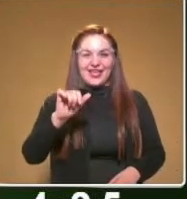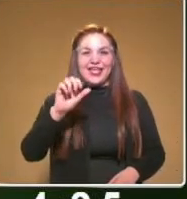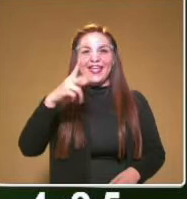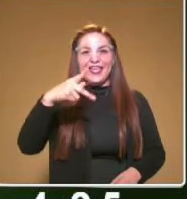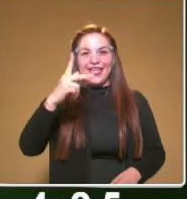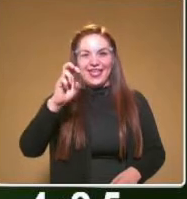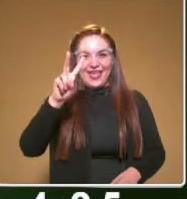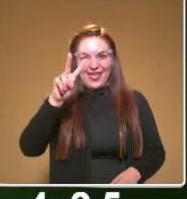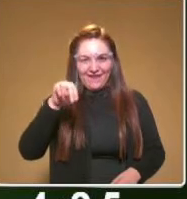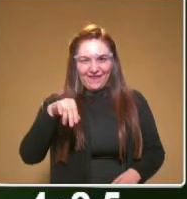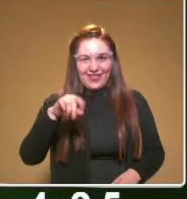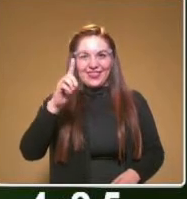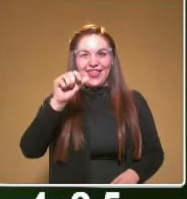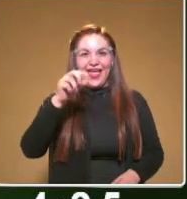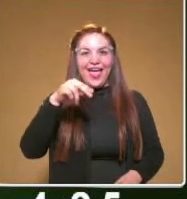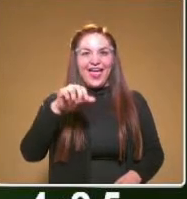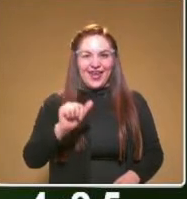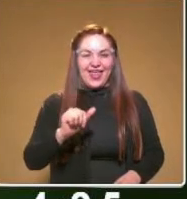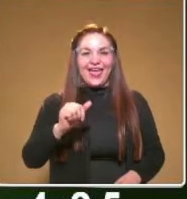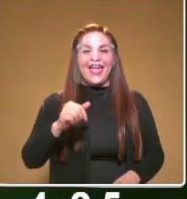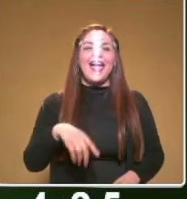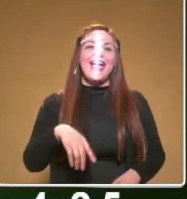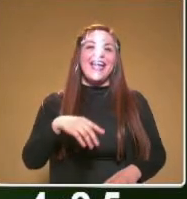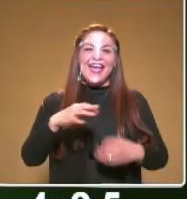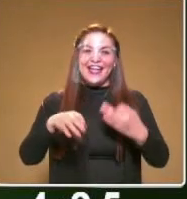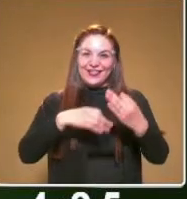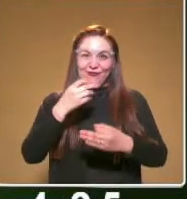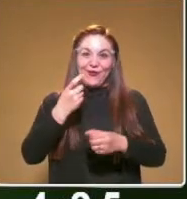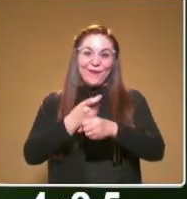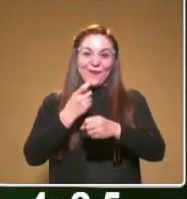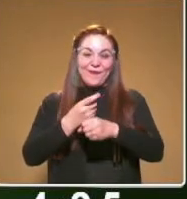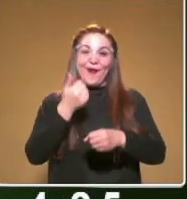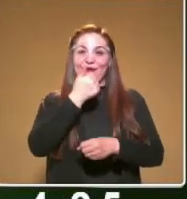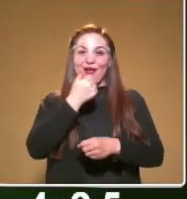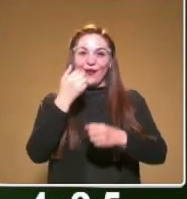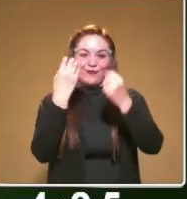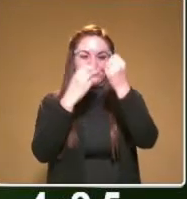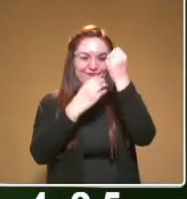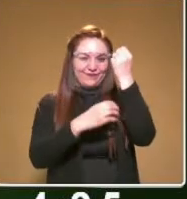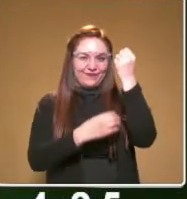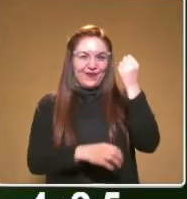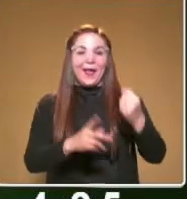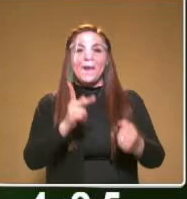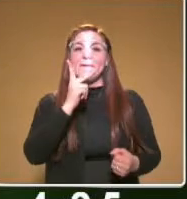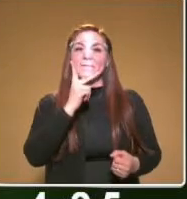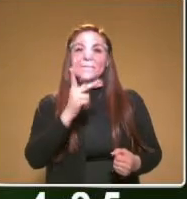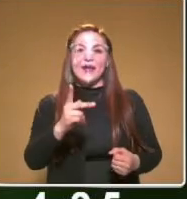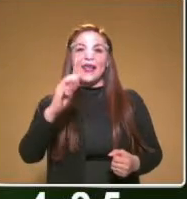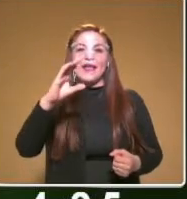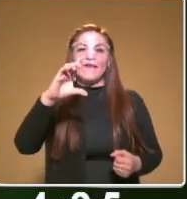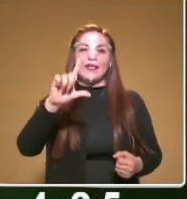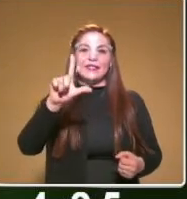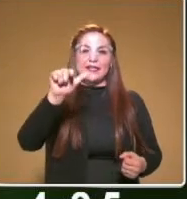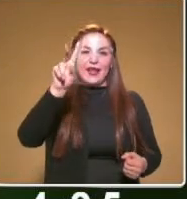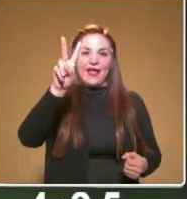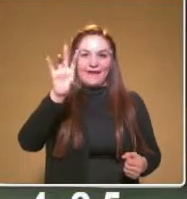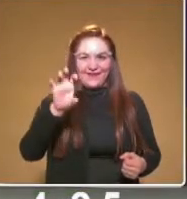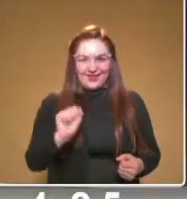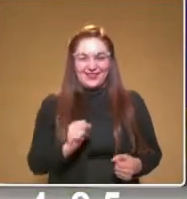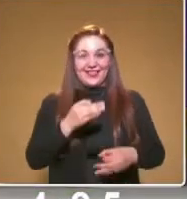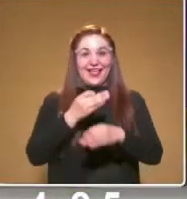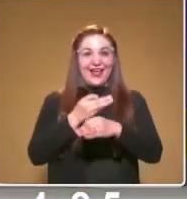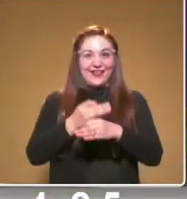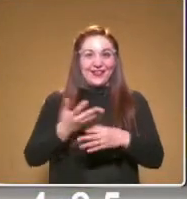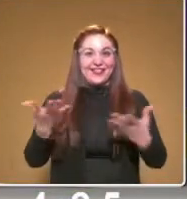uno de los primeros alumnos, maestra, en decirnos en la clase de español que eran palabras clave. Y bueno, ahorita con la actividad, maestra, no